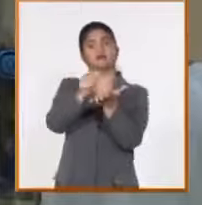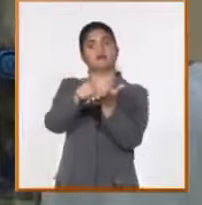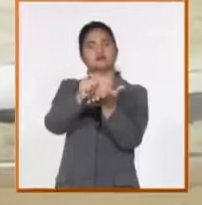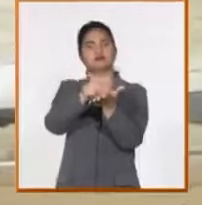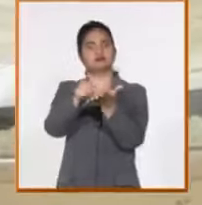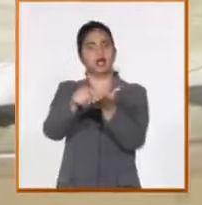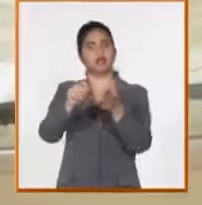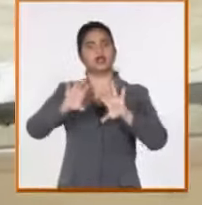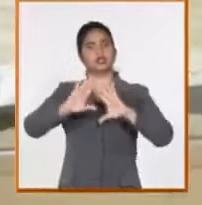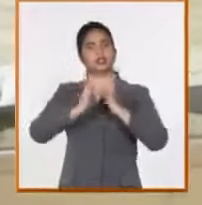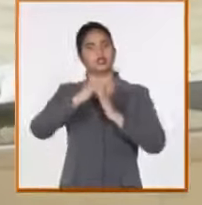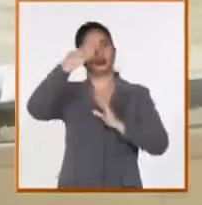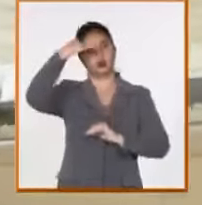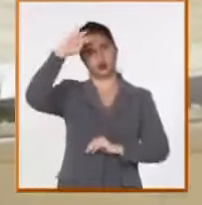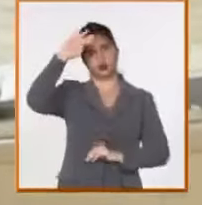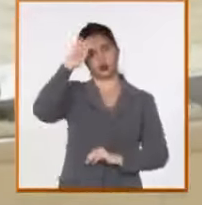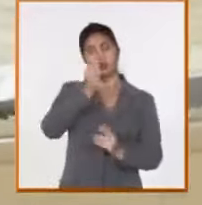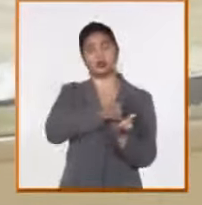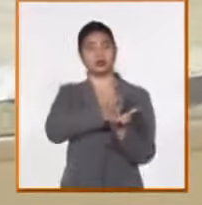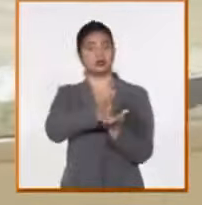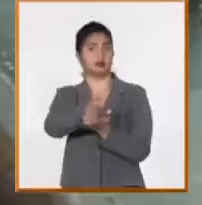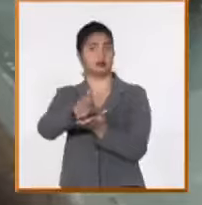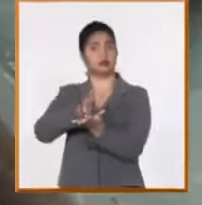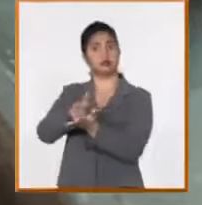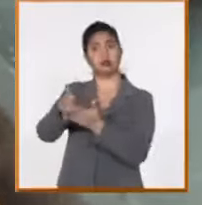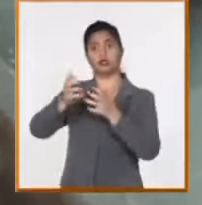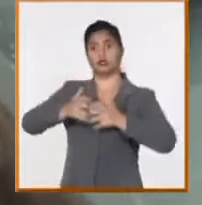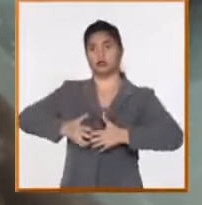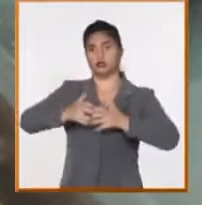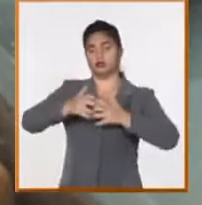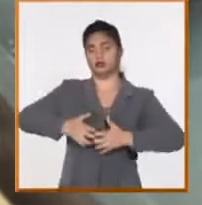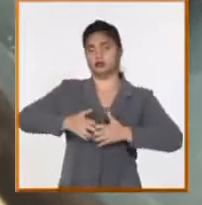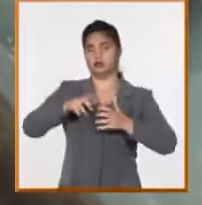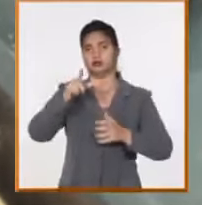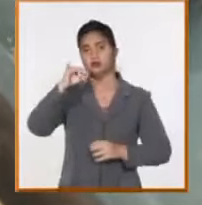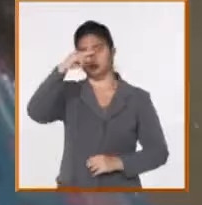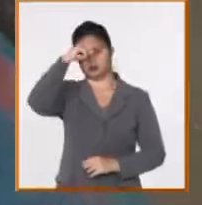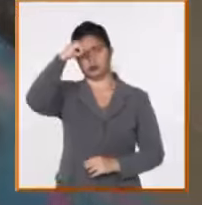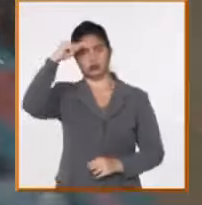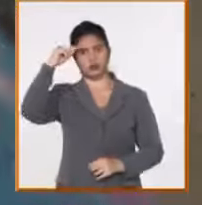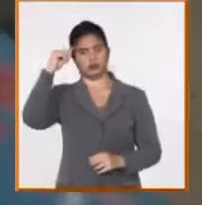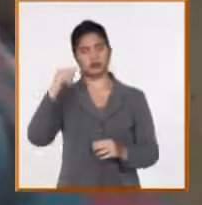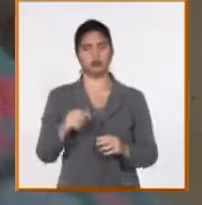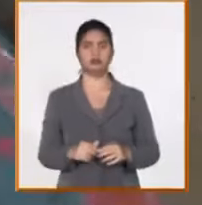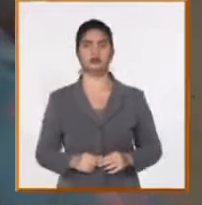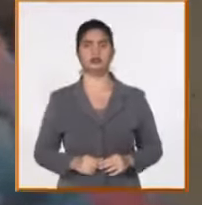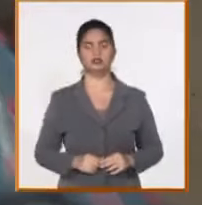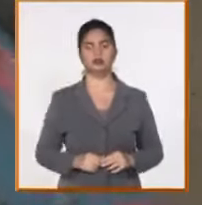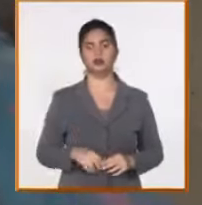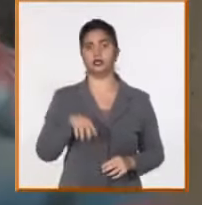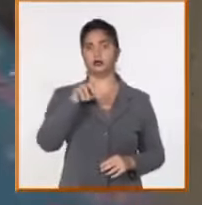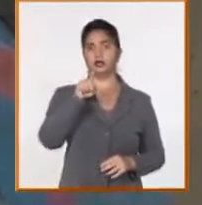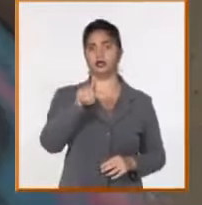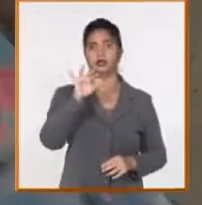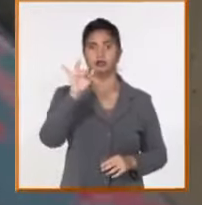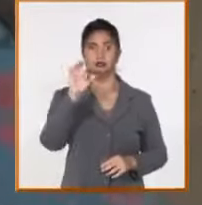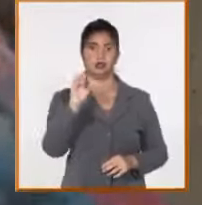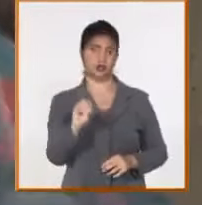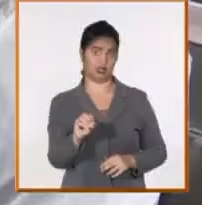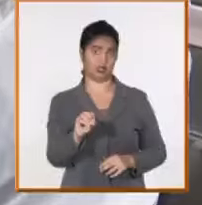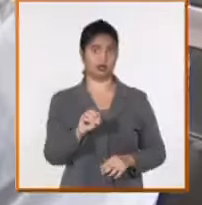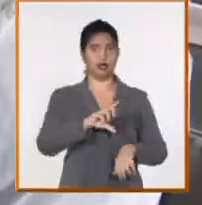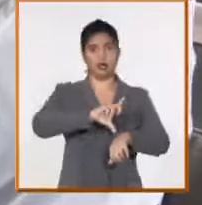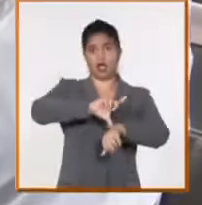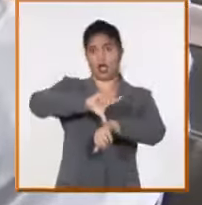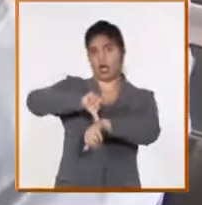todo el país las líneas de producción del jabón de baño Lis sostienen su eficiencia de 170 unidades por minuto